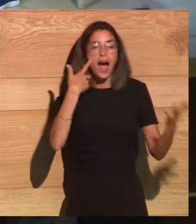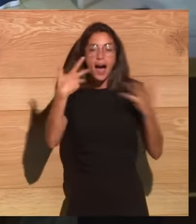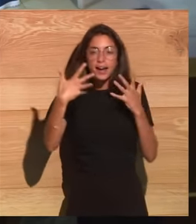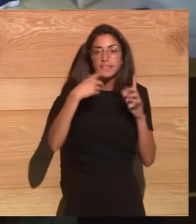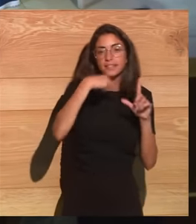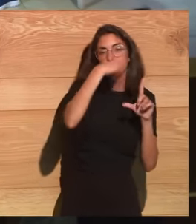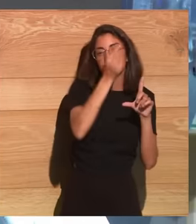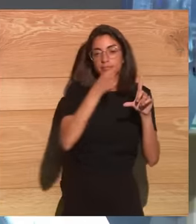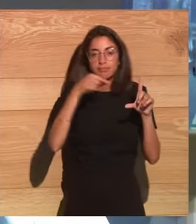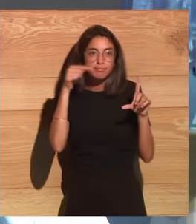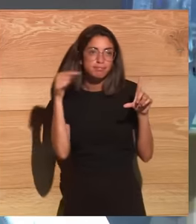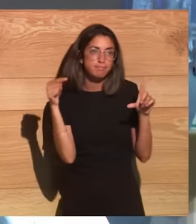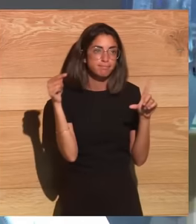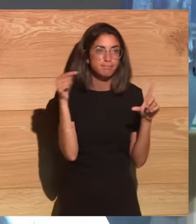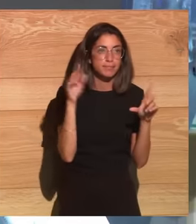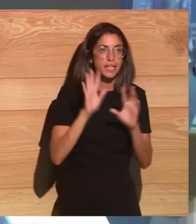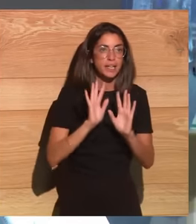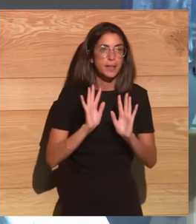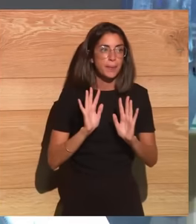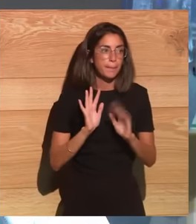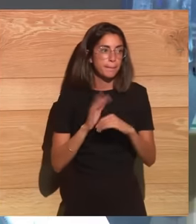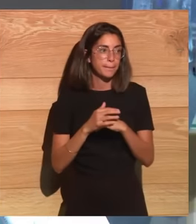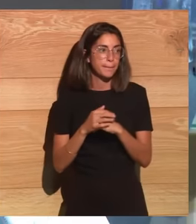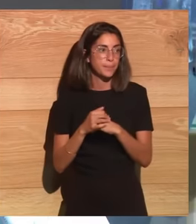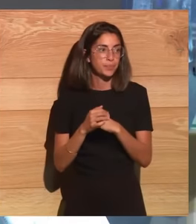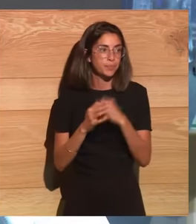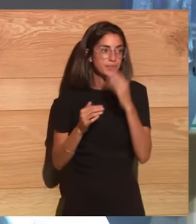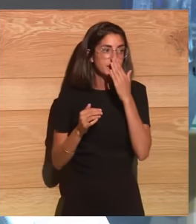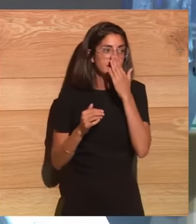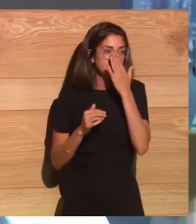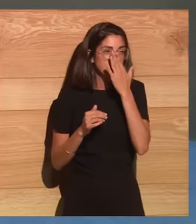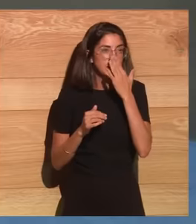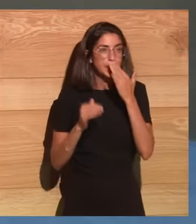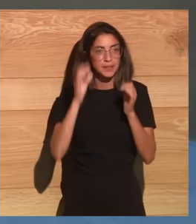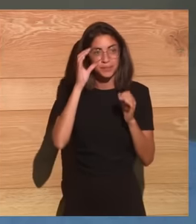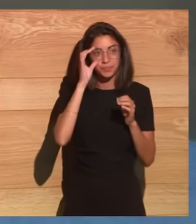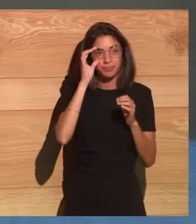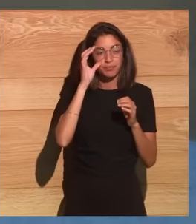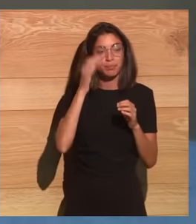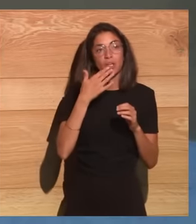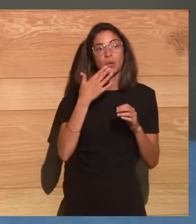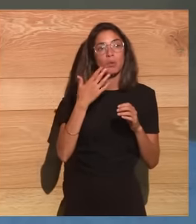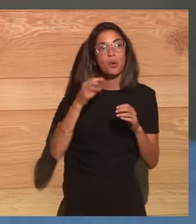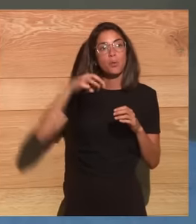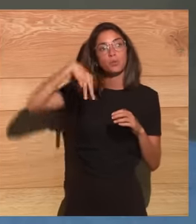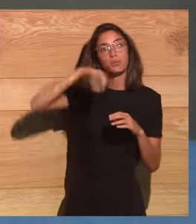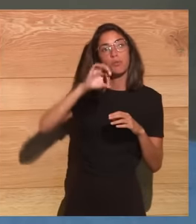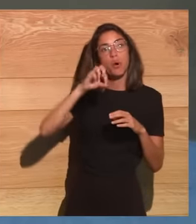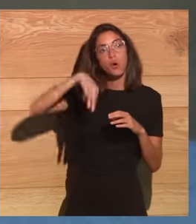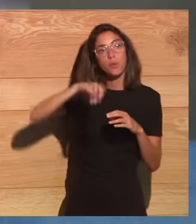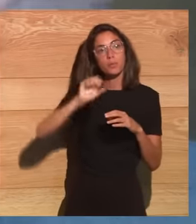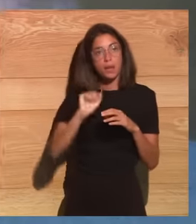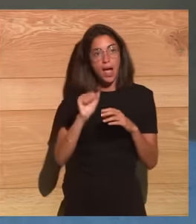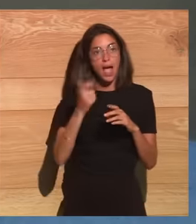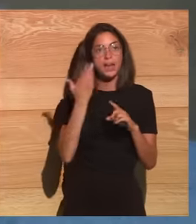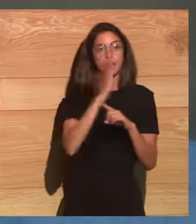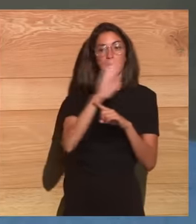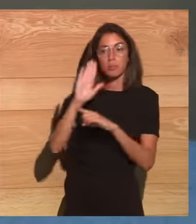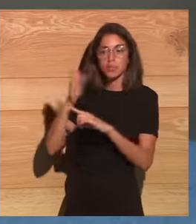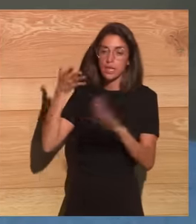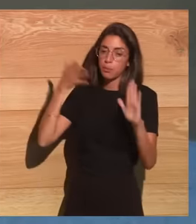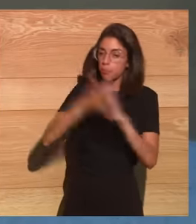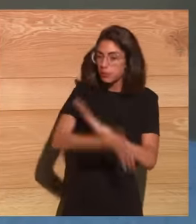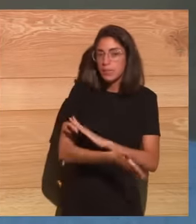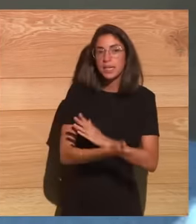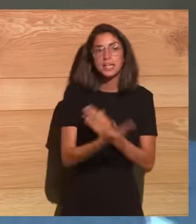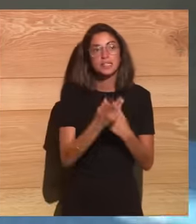puedes. Pero se echa en falta. La exposición permanente del MoMA, por ejemplo.